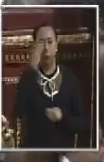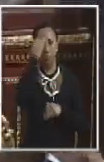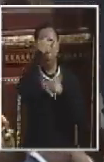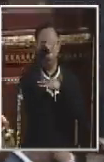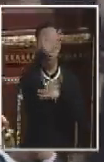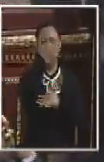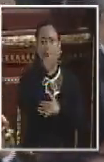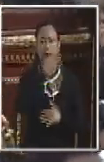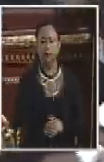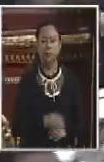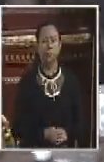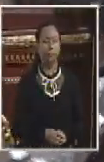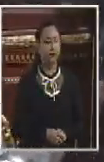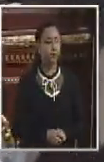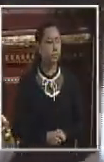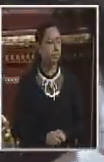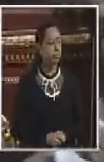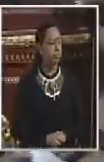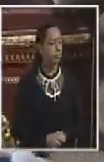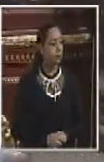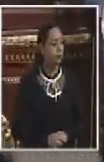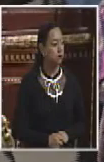Adelante, diputada.